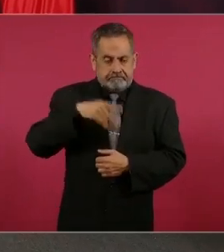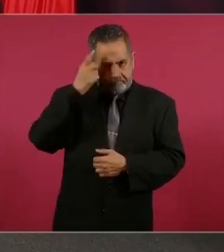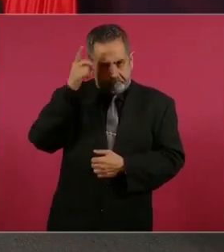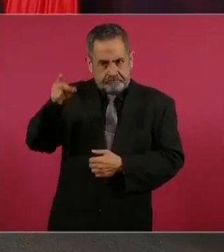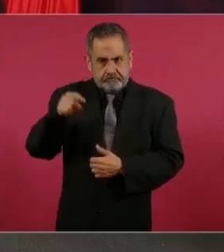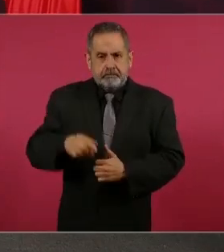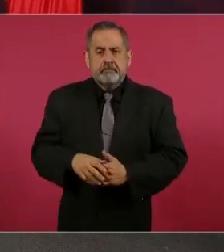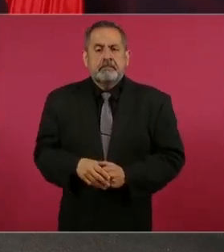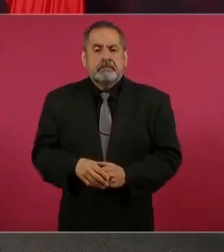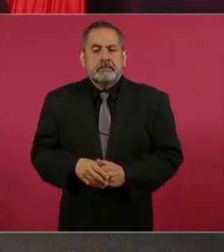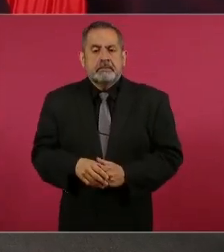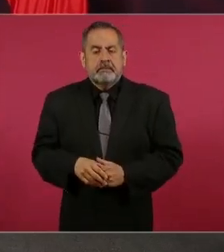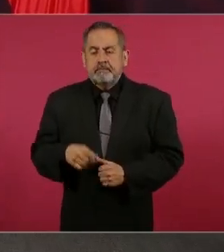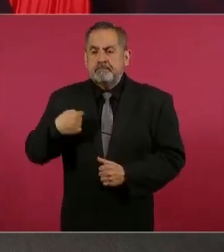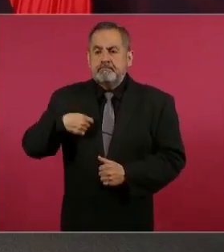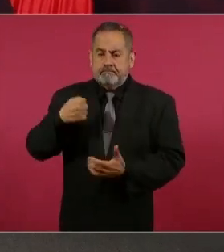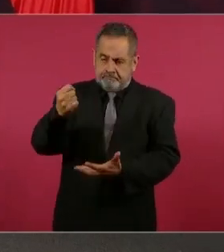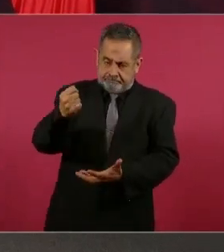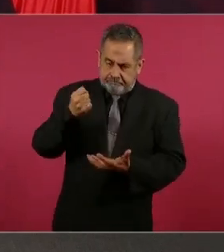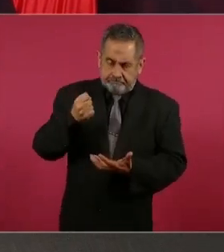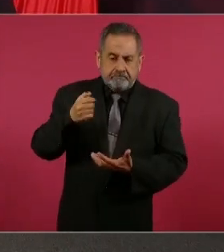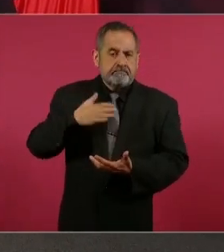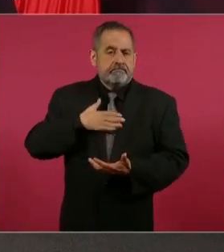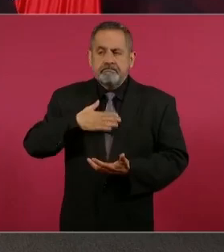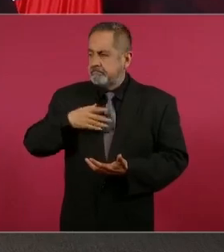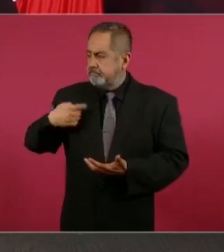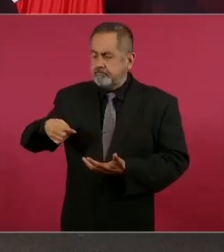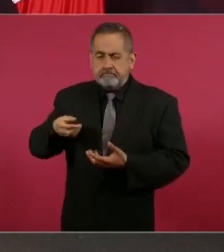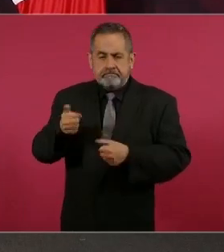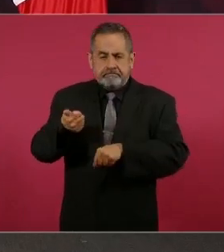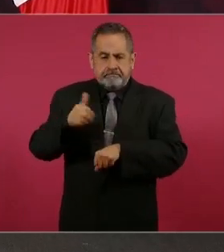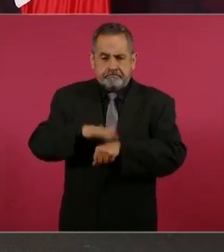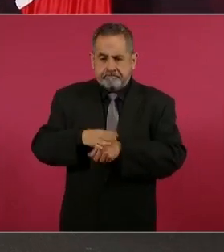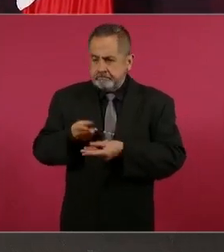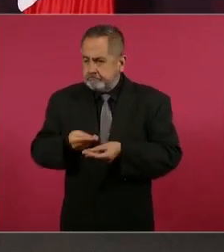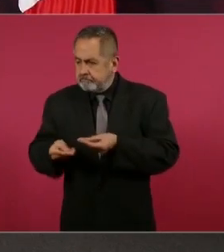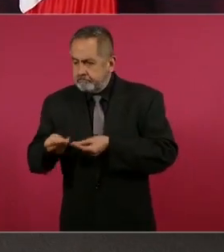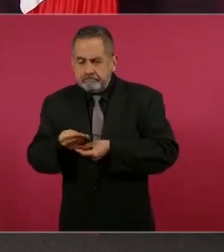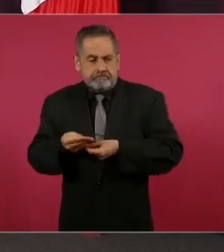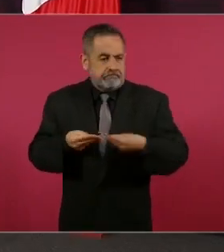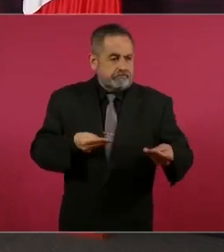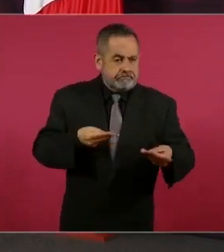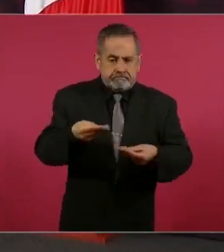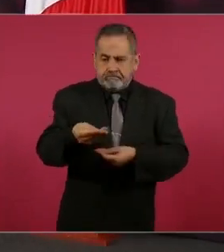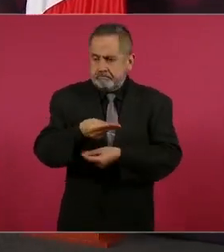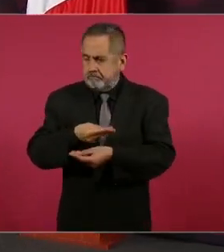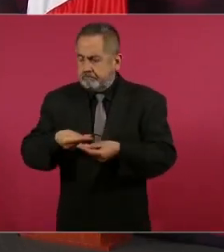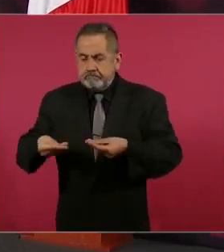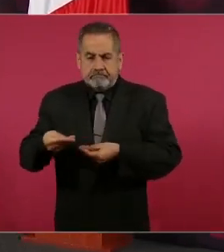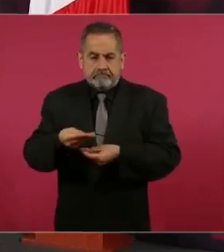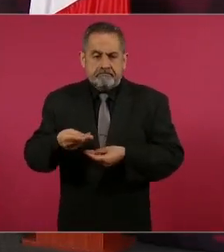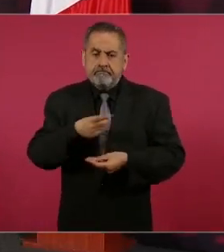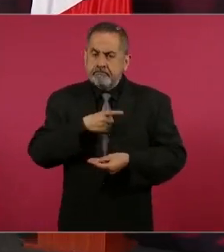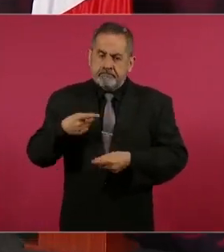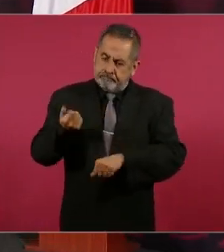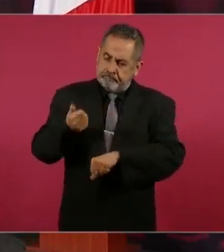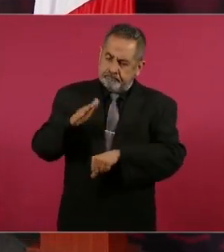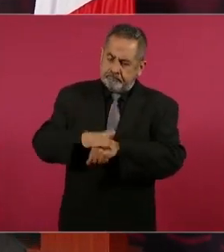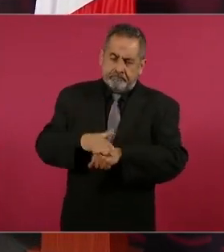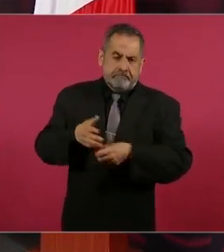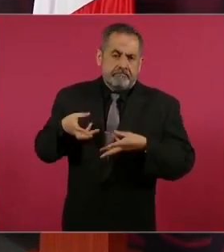Nosotros somos simplemente administradores de los dineros del pueblo y tenemos que ser buenos